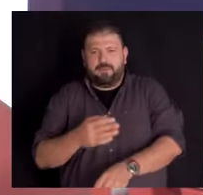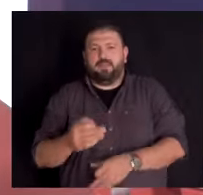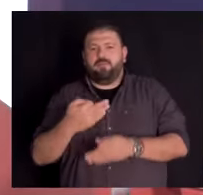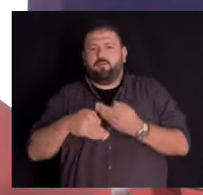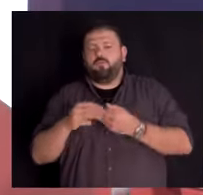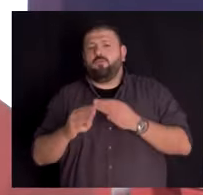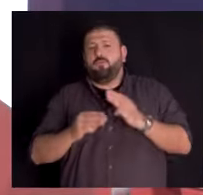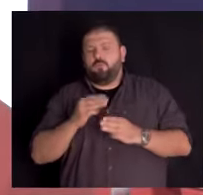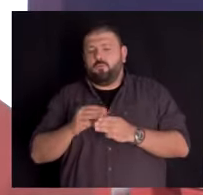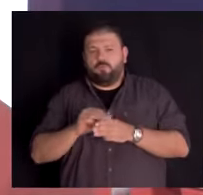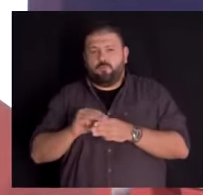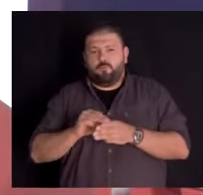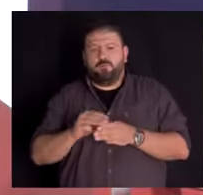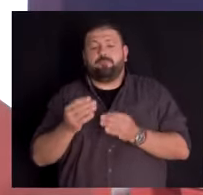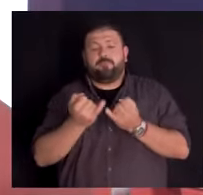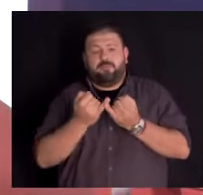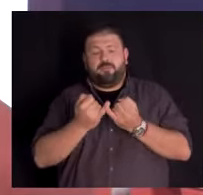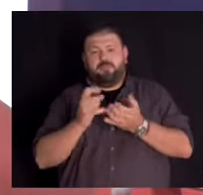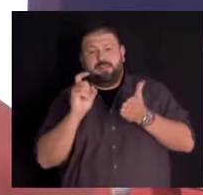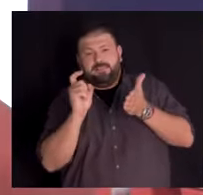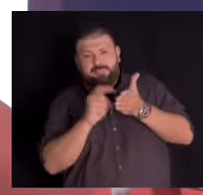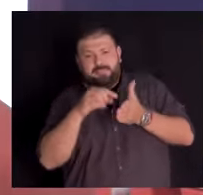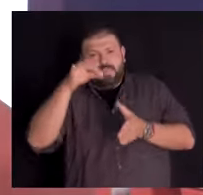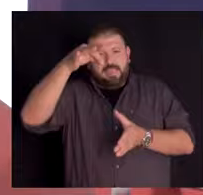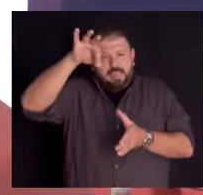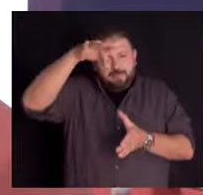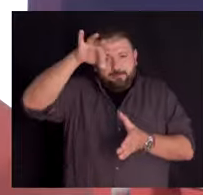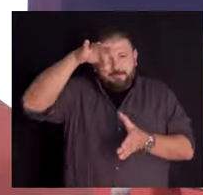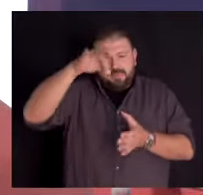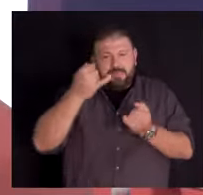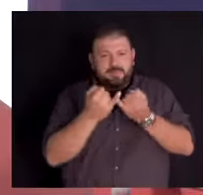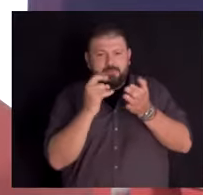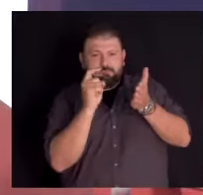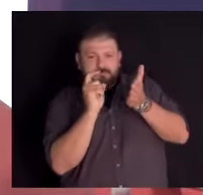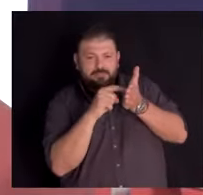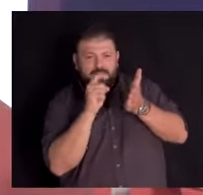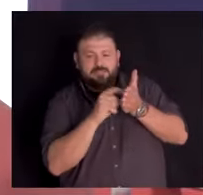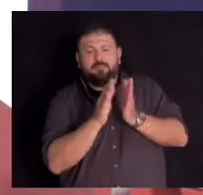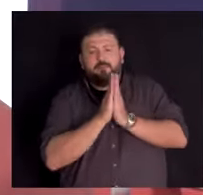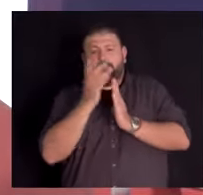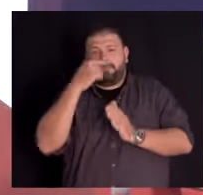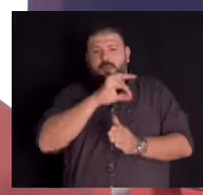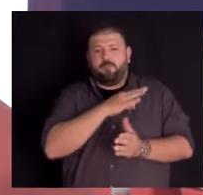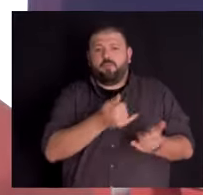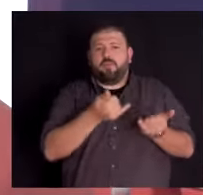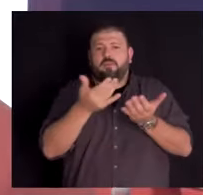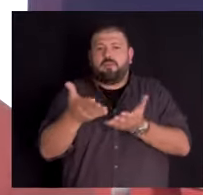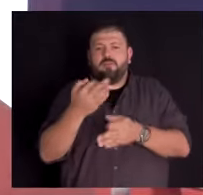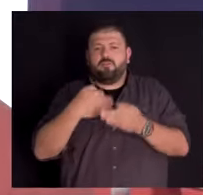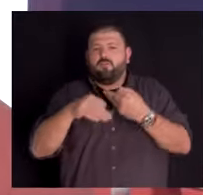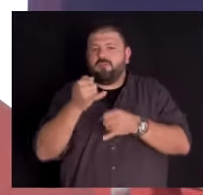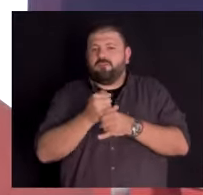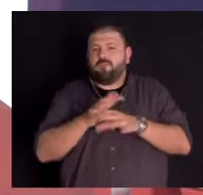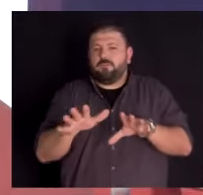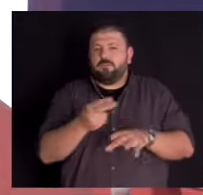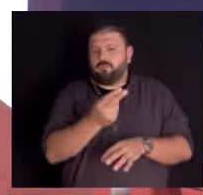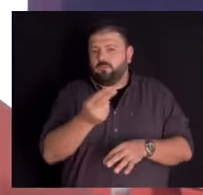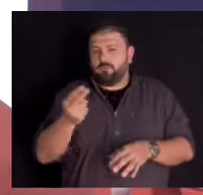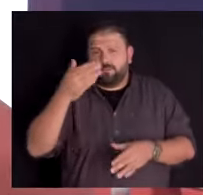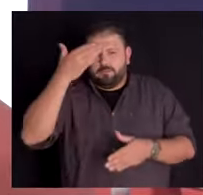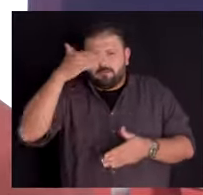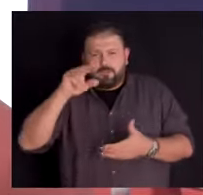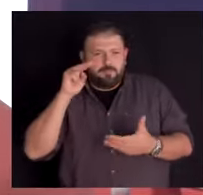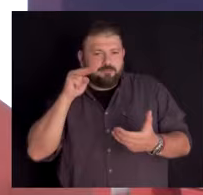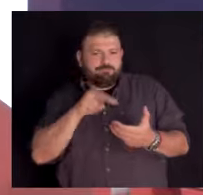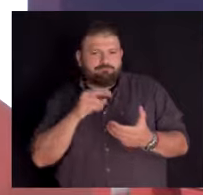a notificaciones a la campanita para que siempre que inicie el programa les llegue la notificación, le den clic y puedan empezar a verlo. Y bueno,